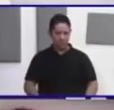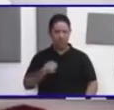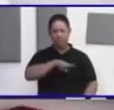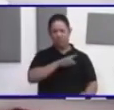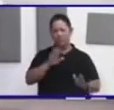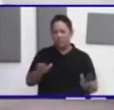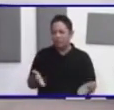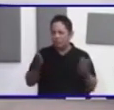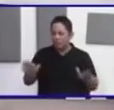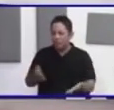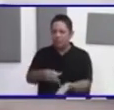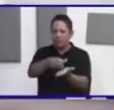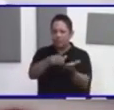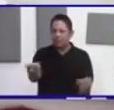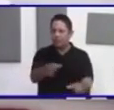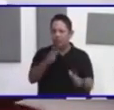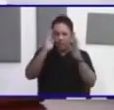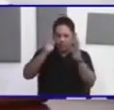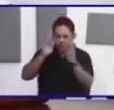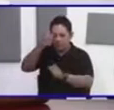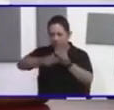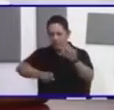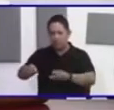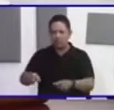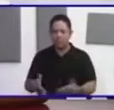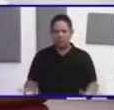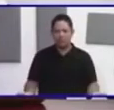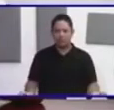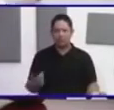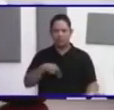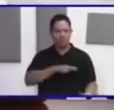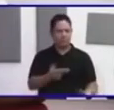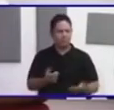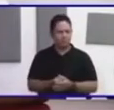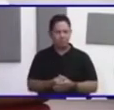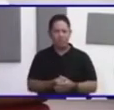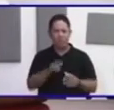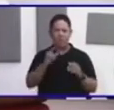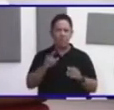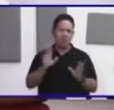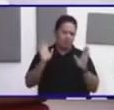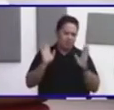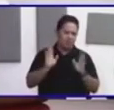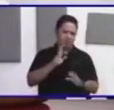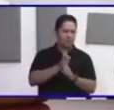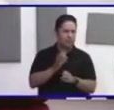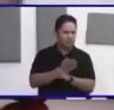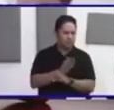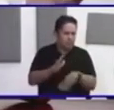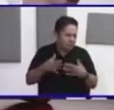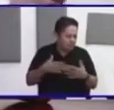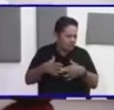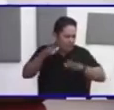una atención o un lugar para atender a nuestra población como se debe. Pero han habido circunstancias normales dentro de la ejecución. Pero